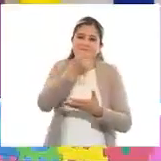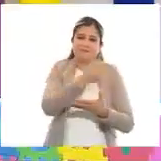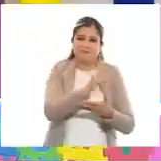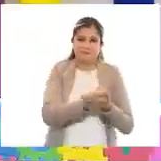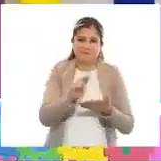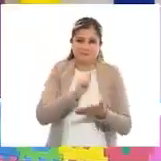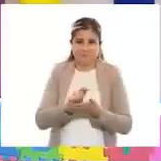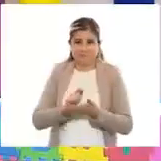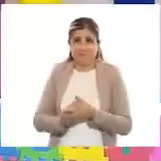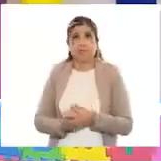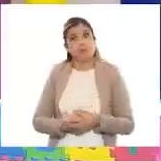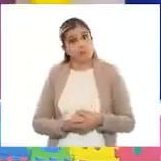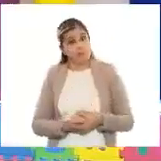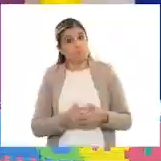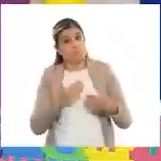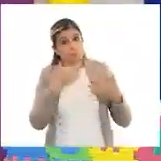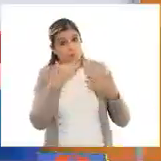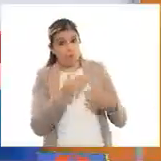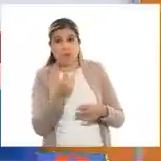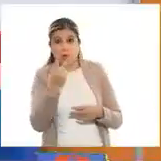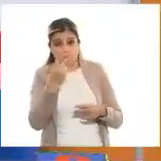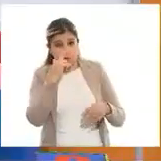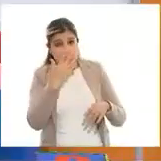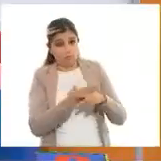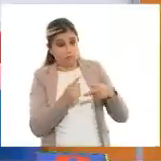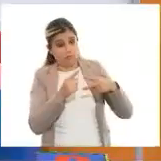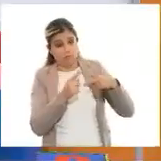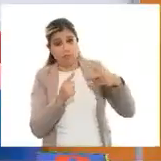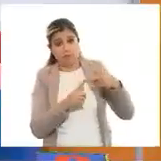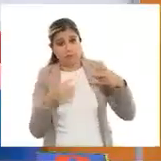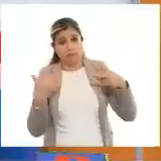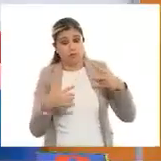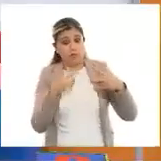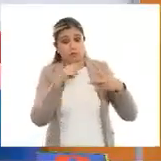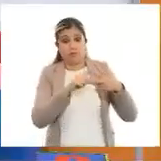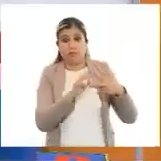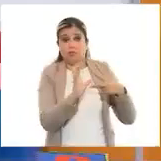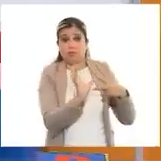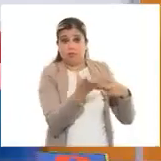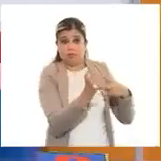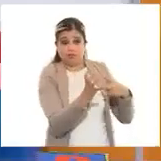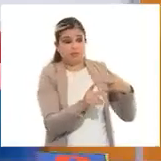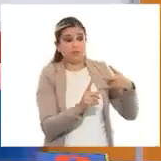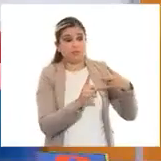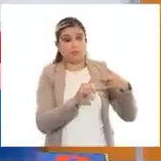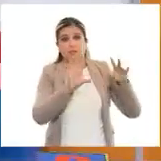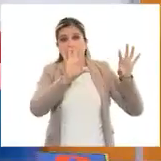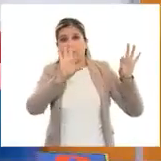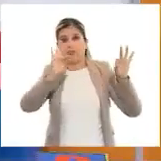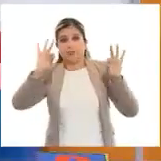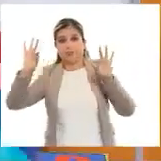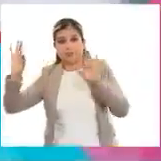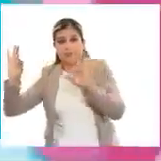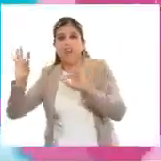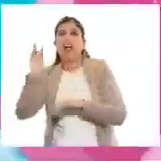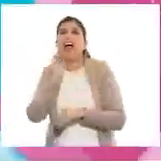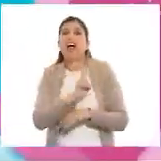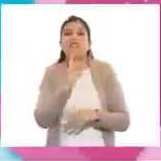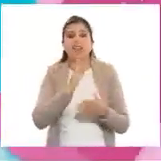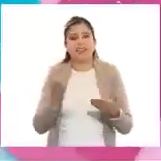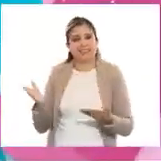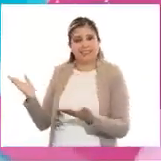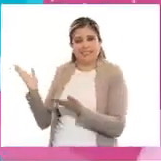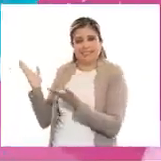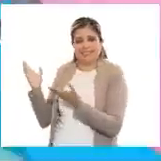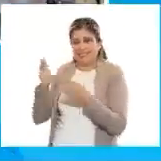gran responsabilidad. Sí, son dos responsabilidades, ¿verdad? Que es reunir la ropa y además tenderla para que se seque. ¿Qué te parece si vamos a ver la foto? A